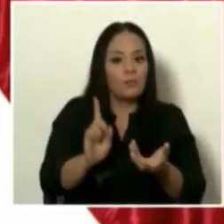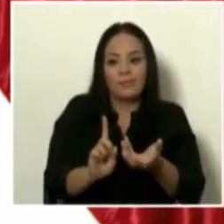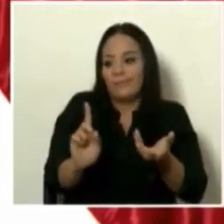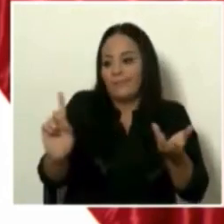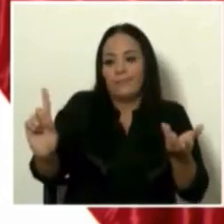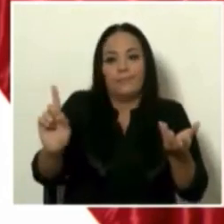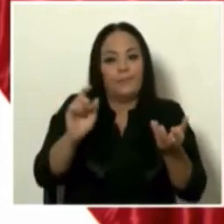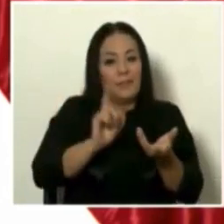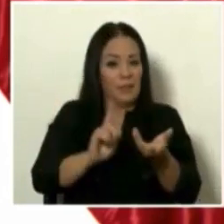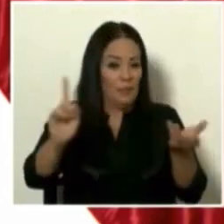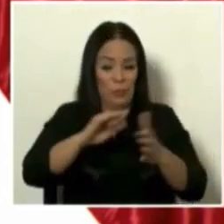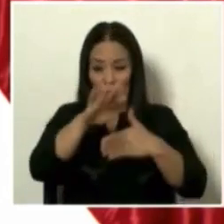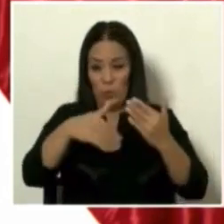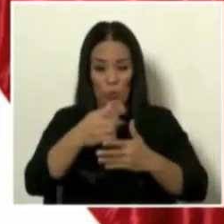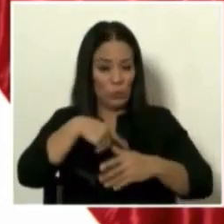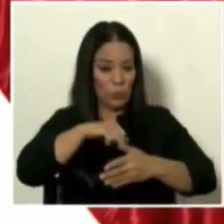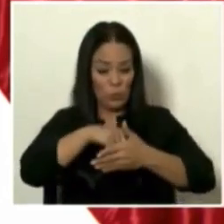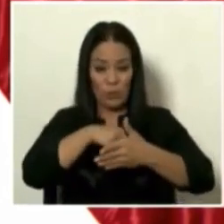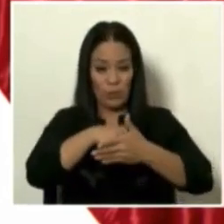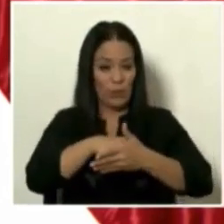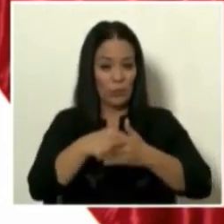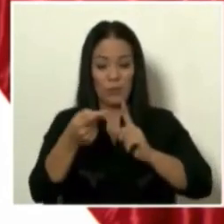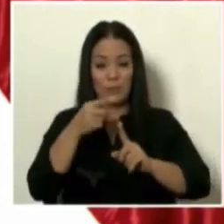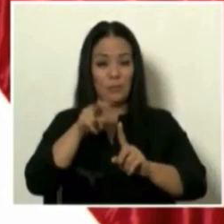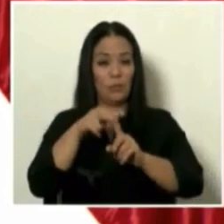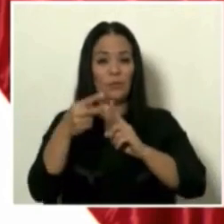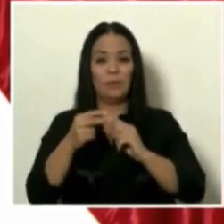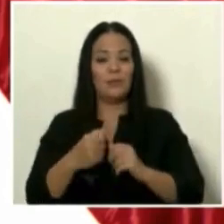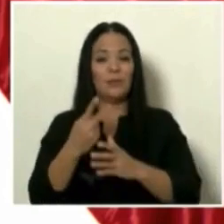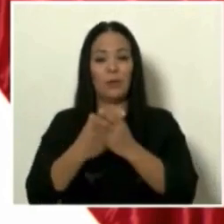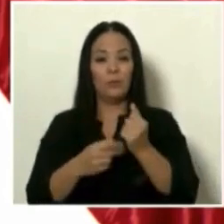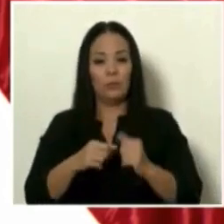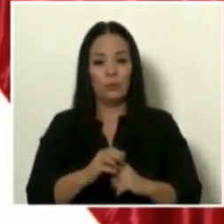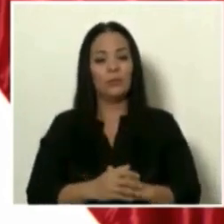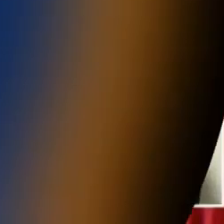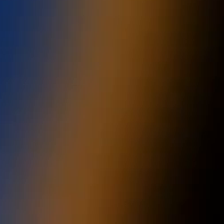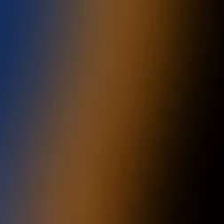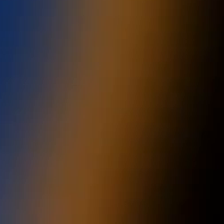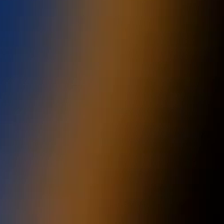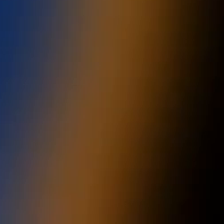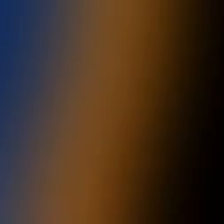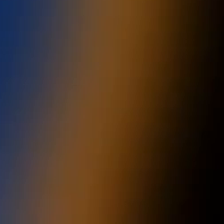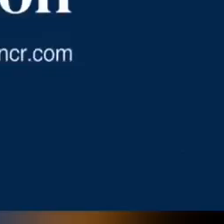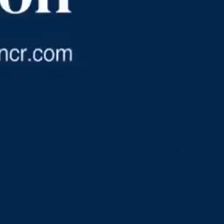apartó de todo lo que luchamos, desde mi punto de vista, juntos, para cambiar este país.